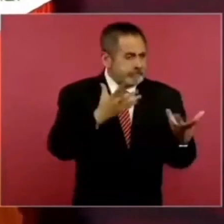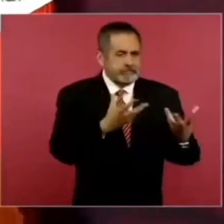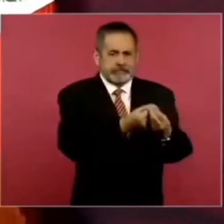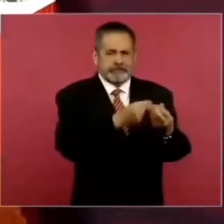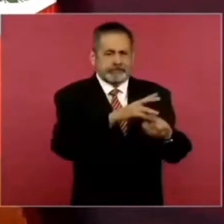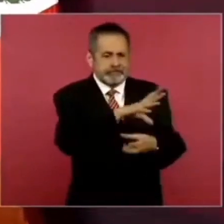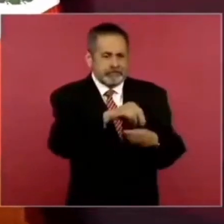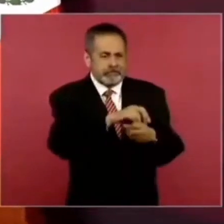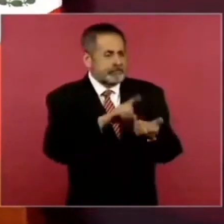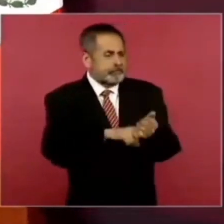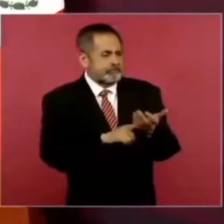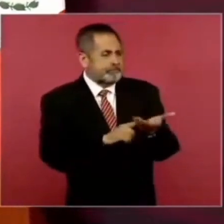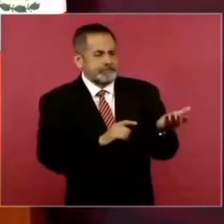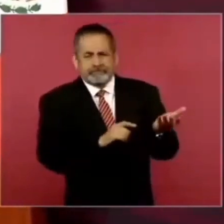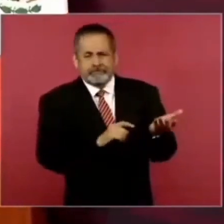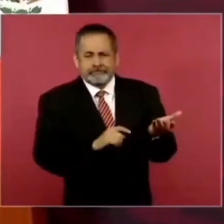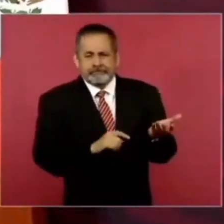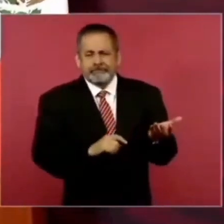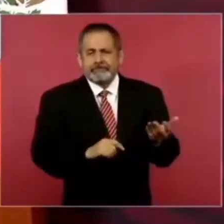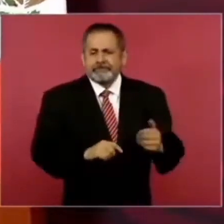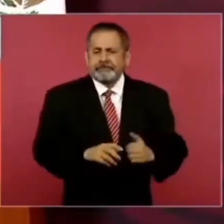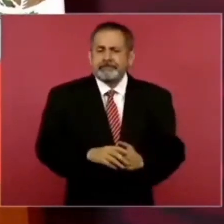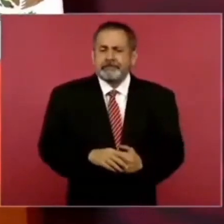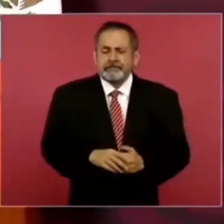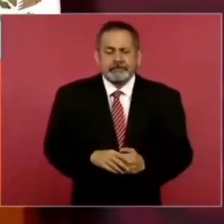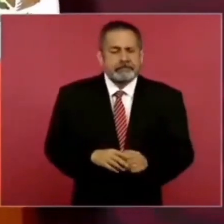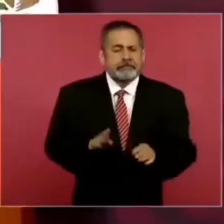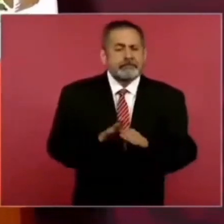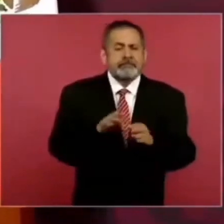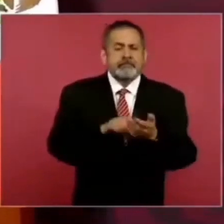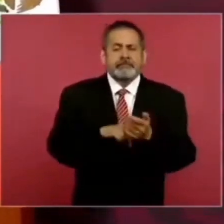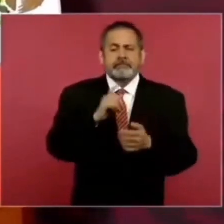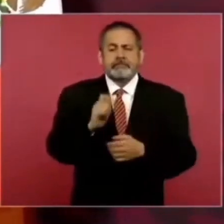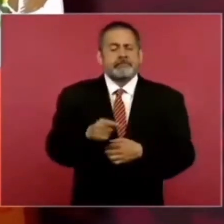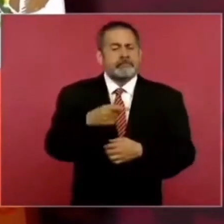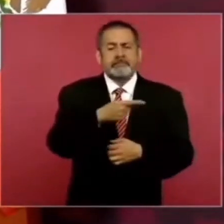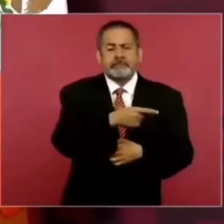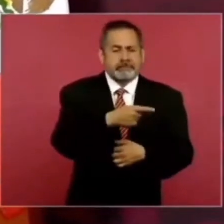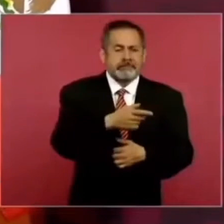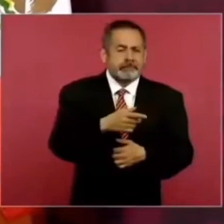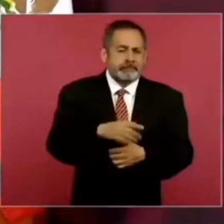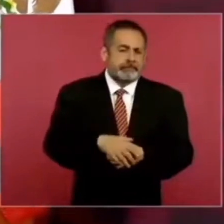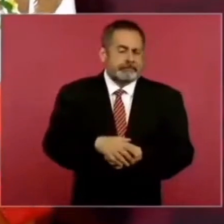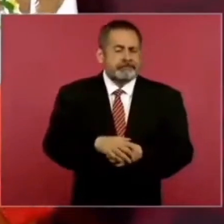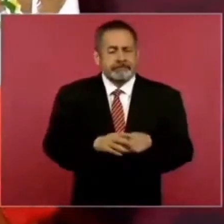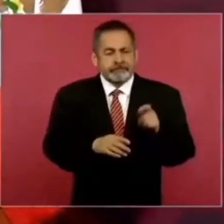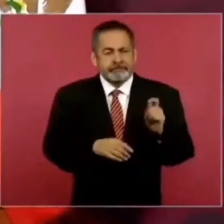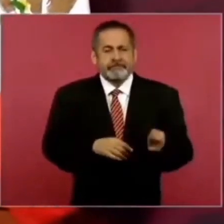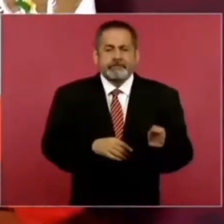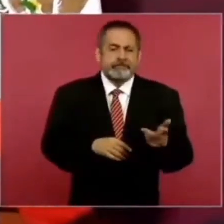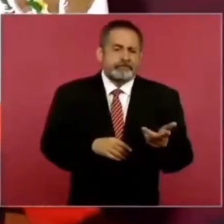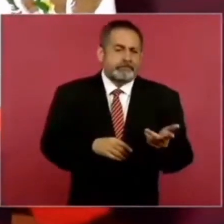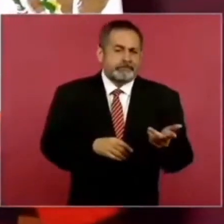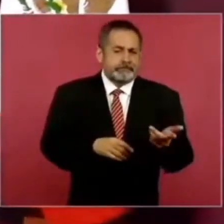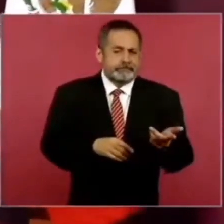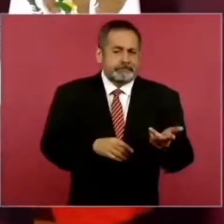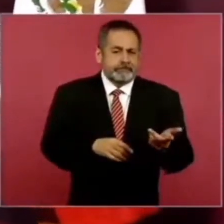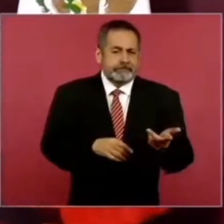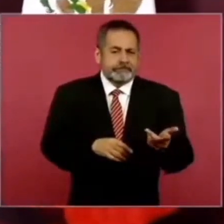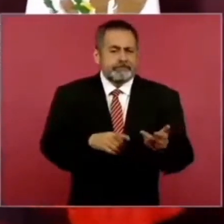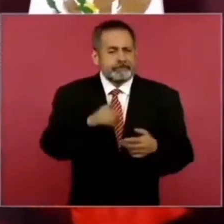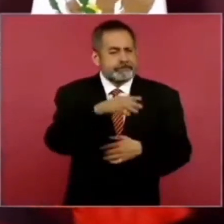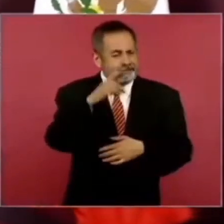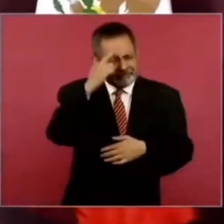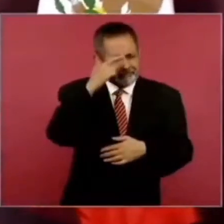Todo esto tiene como antecedente lo que fue la práctica del